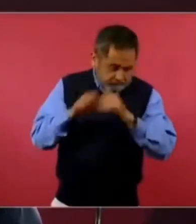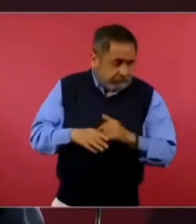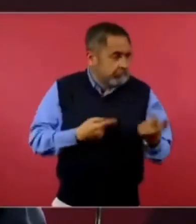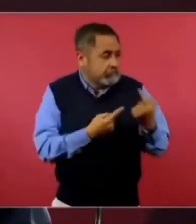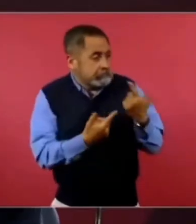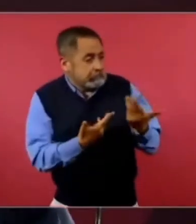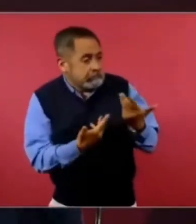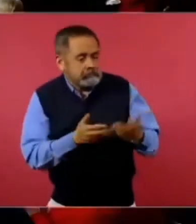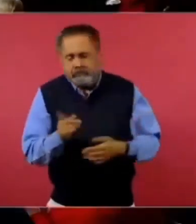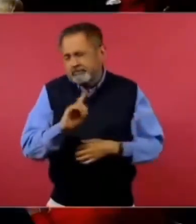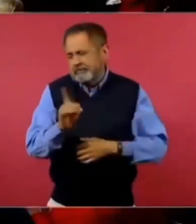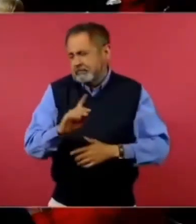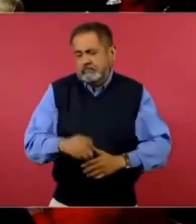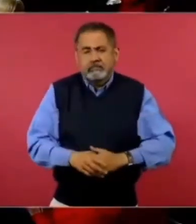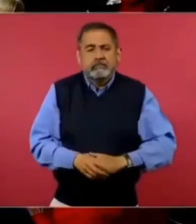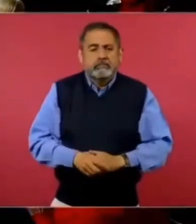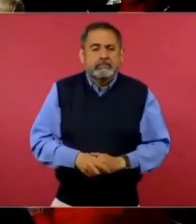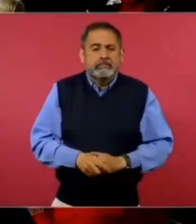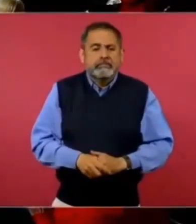Pero la verdad,